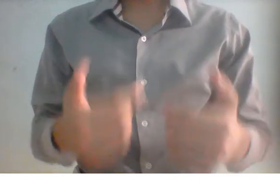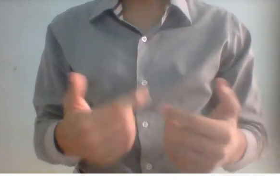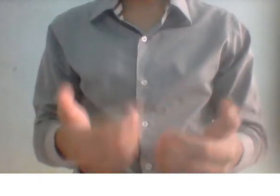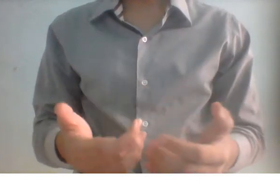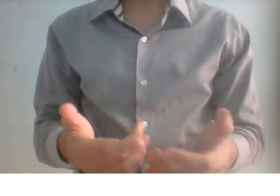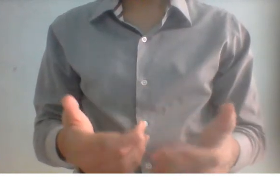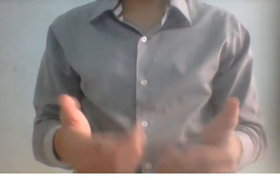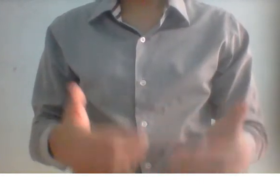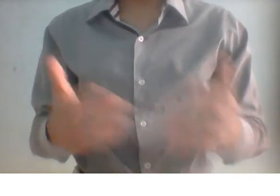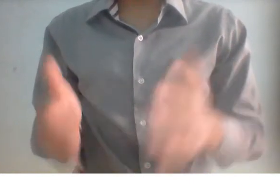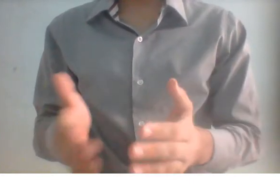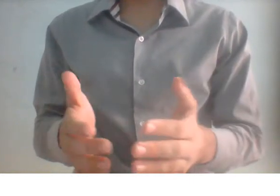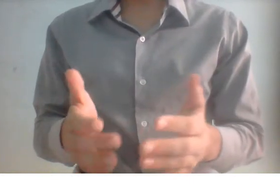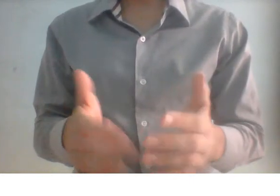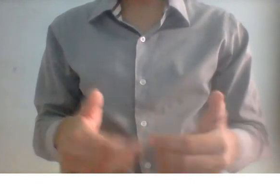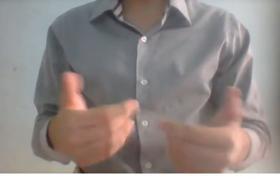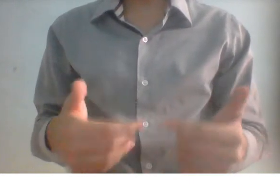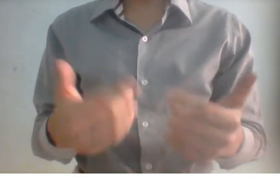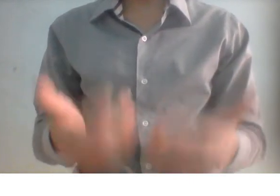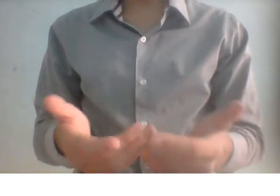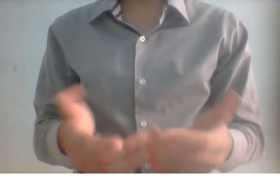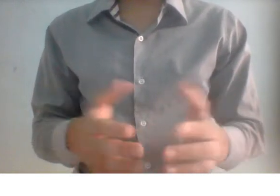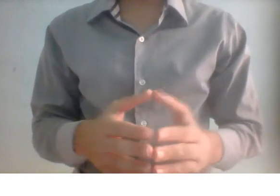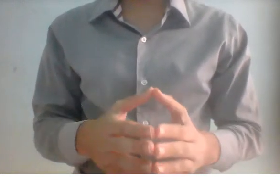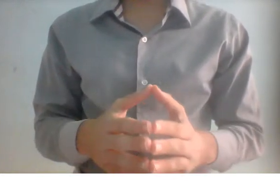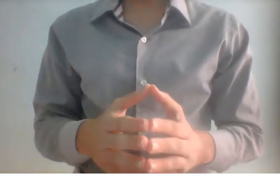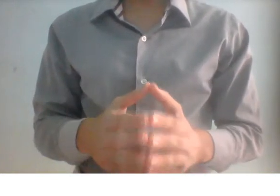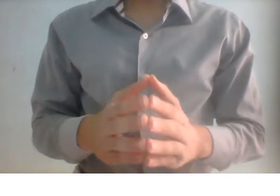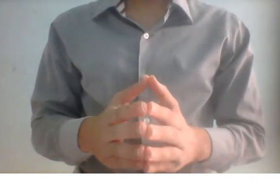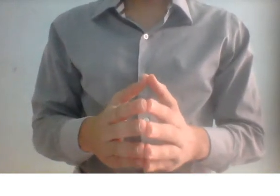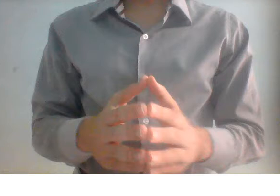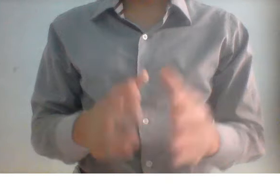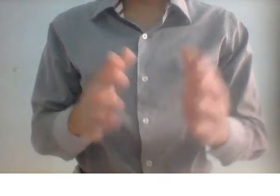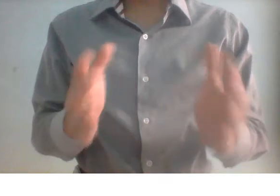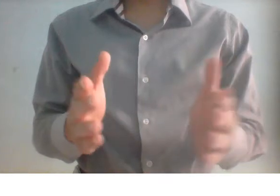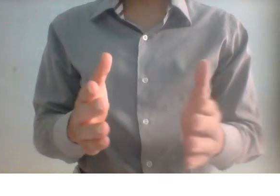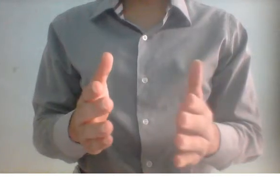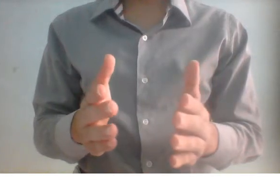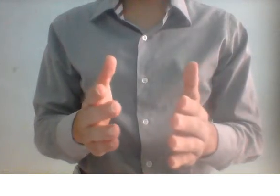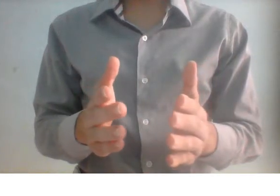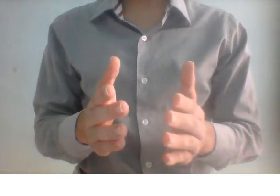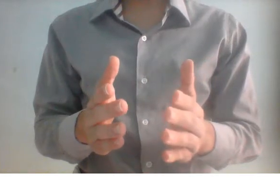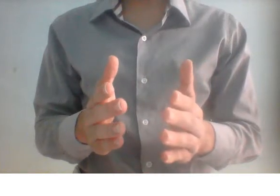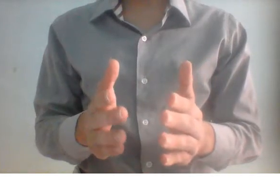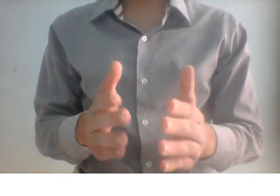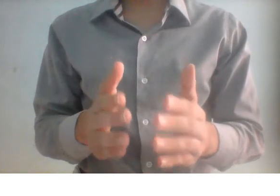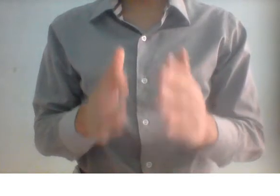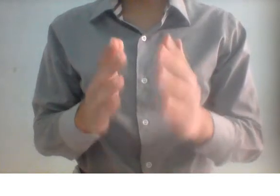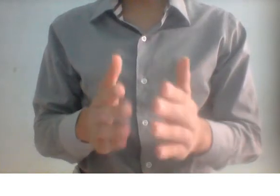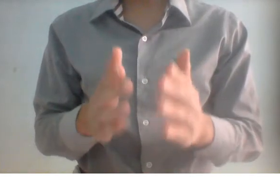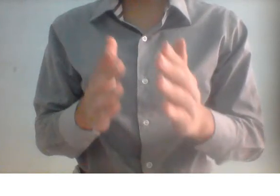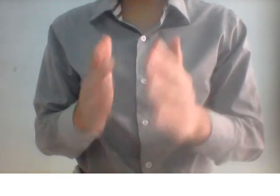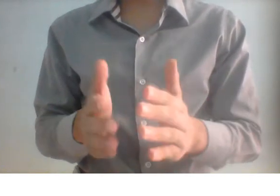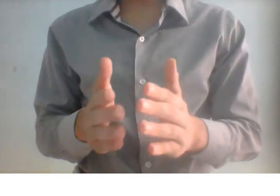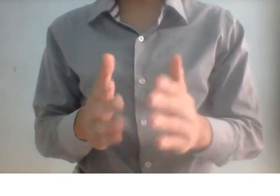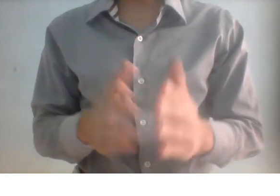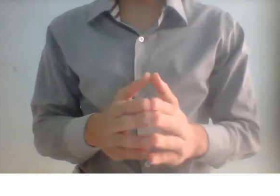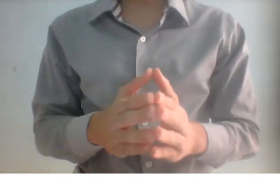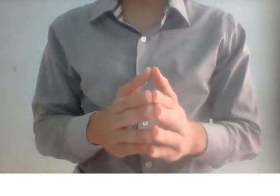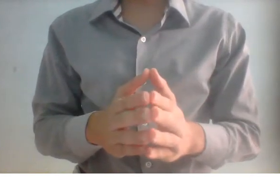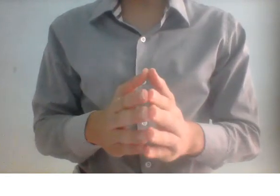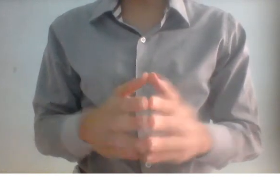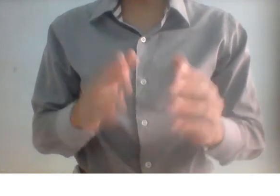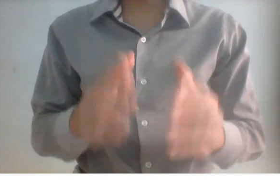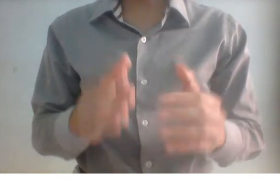mandando el gobierno federal a Etileno 21, a los dirigentes de esta planta, es que bueno, este gobierno no está jugando, y esta amenaza que se